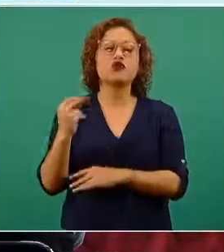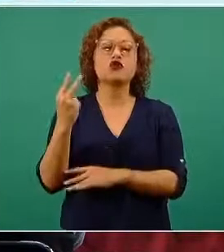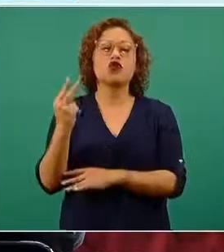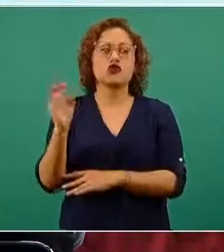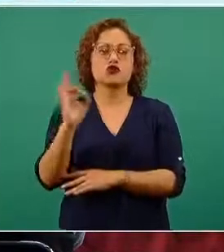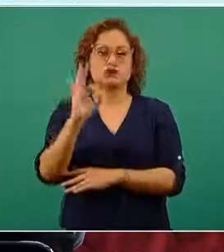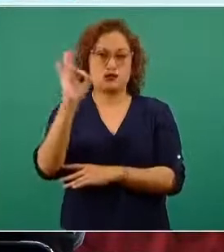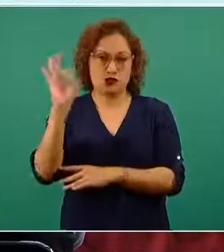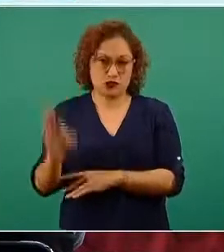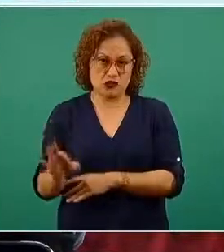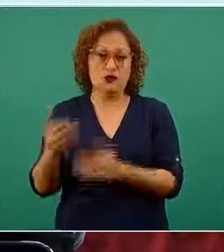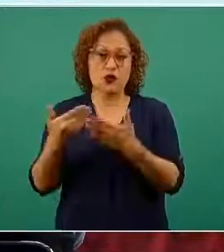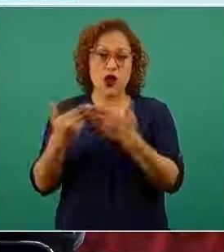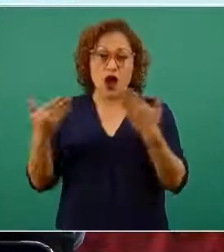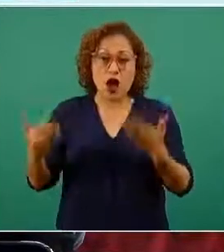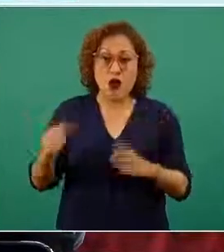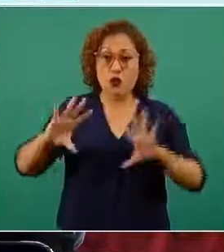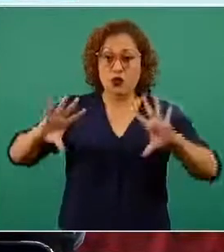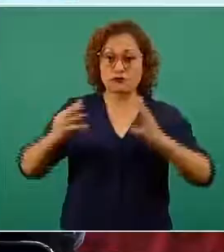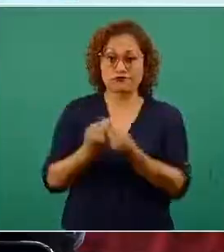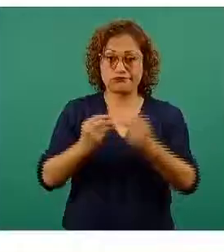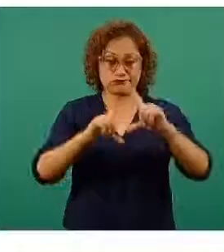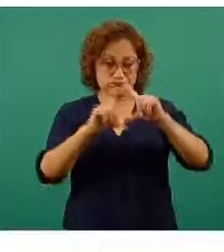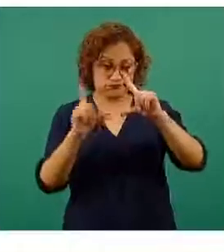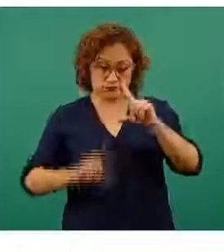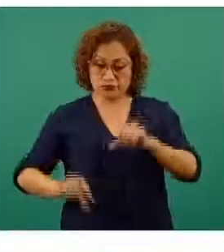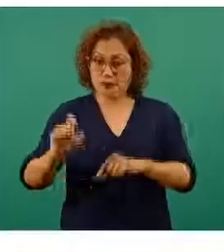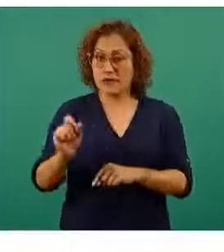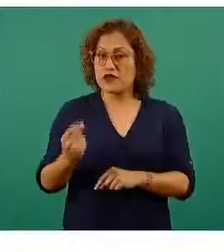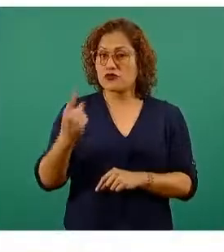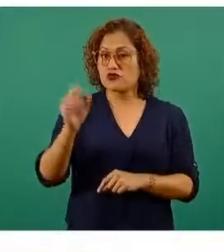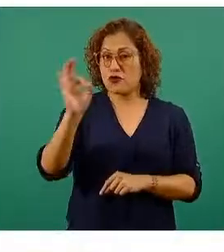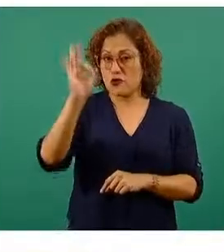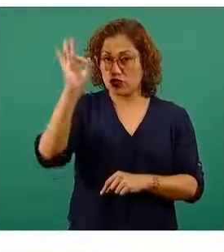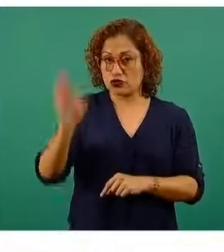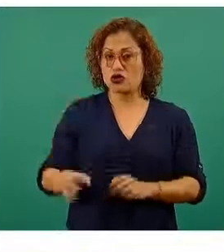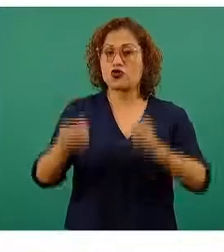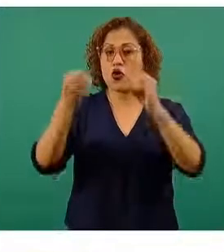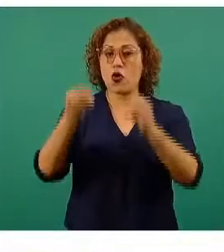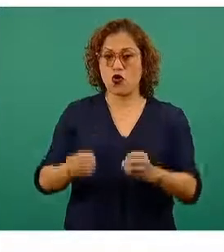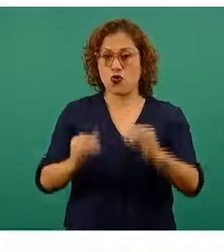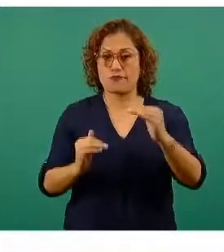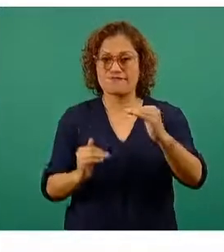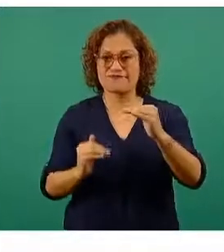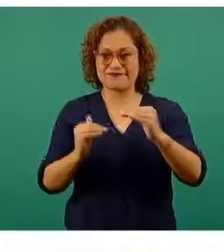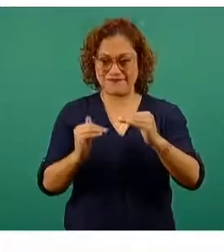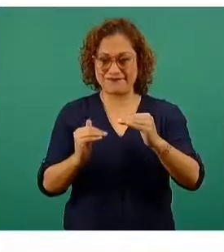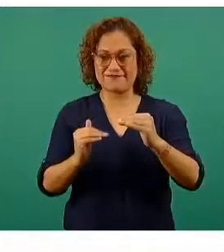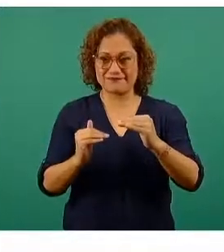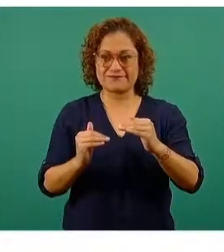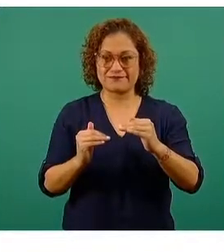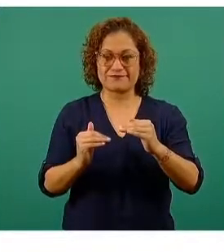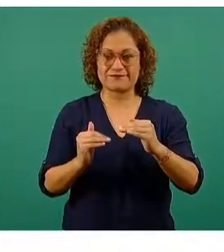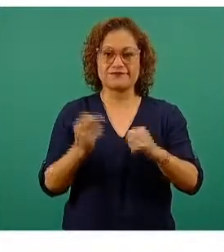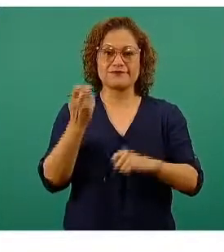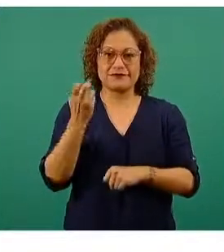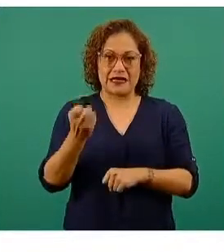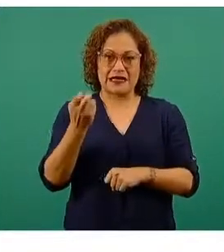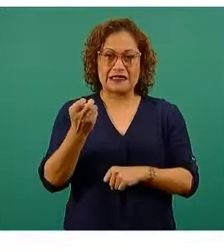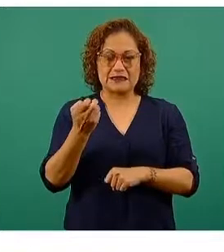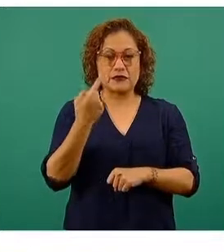ayer. El día de hoy es de 21%. Sin embargo, vemos que para efecto de las entidades, pues este incremento ha